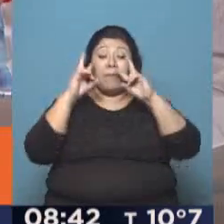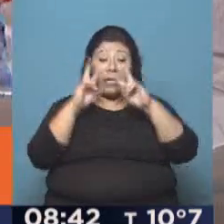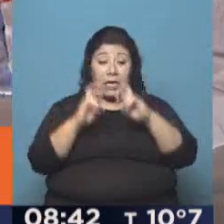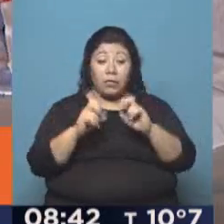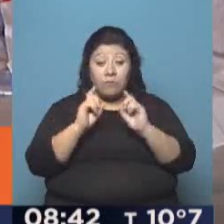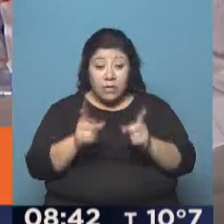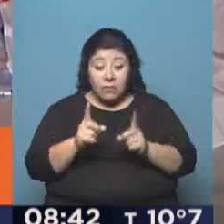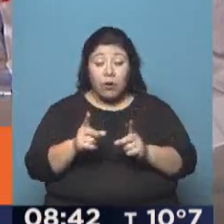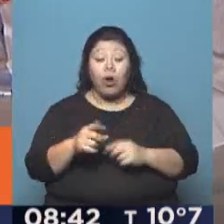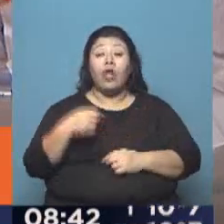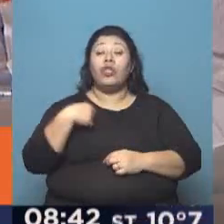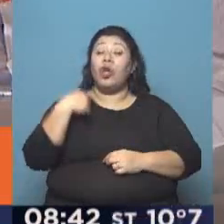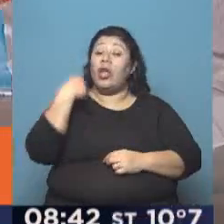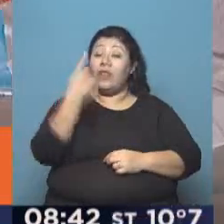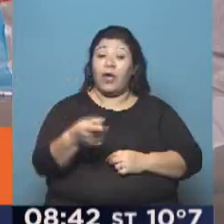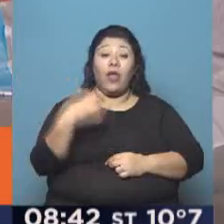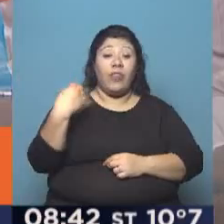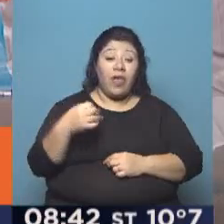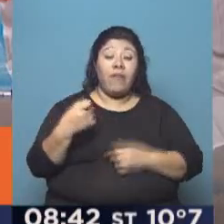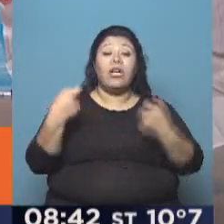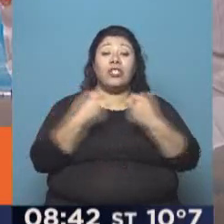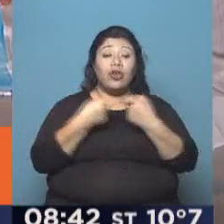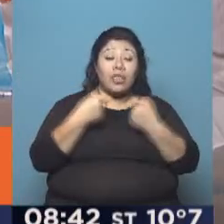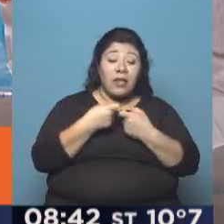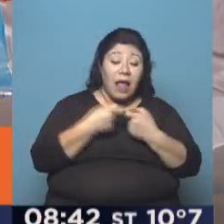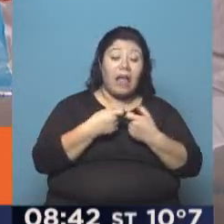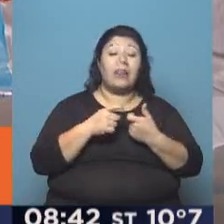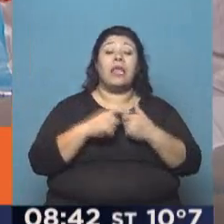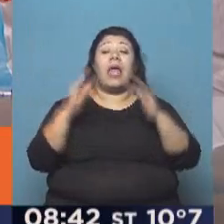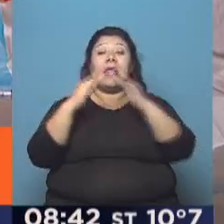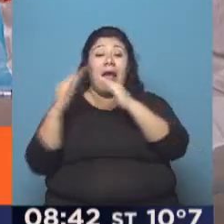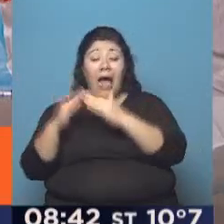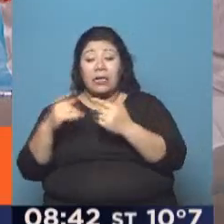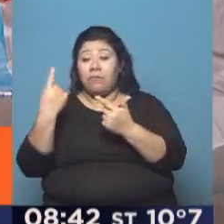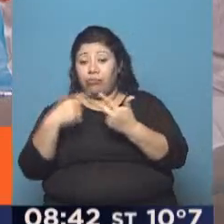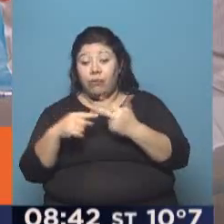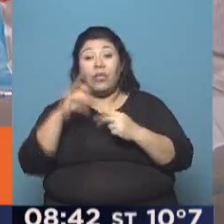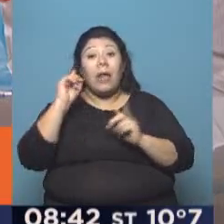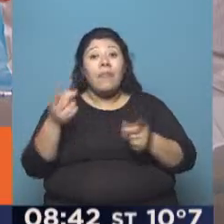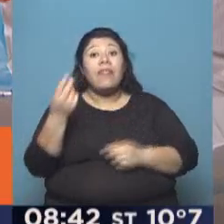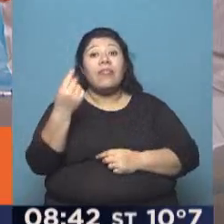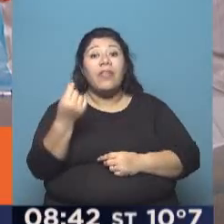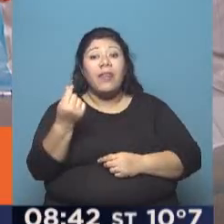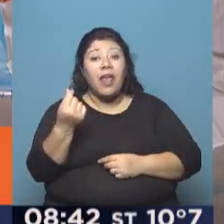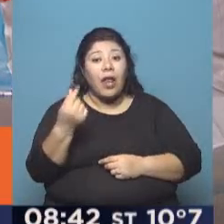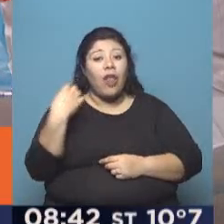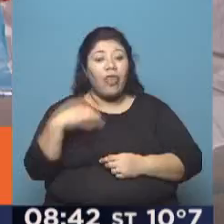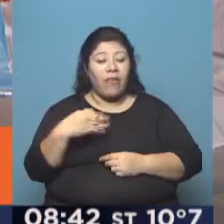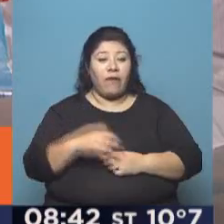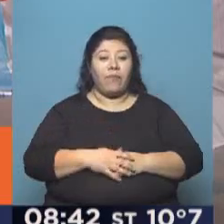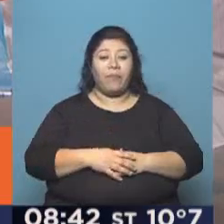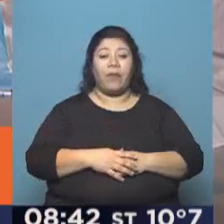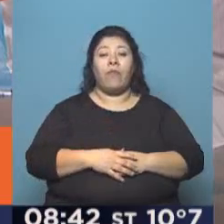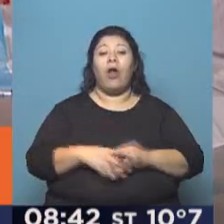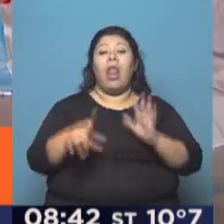bueno busquen las sociedades busquen los inmuebles pero también busquen la plata porque hay plata en efectivo entonces la ilegalidad no es